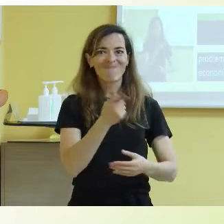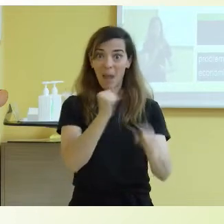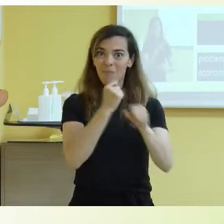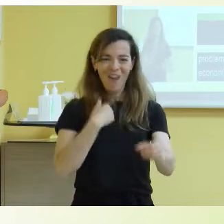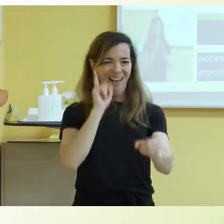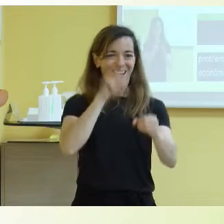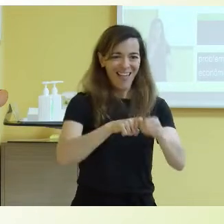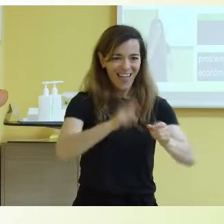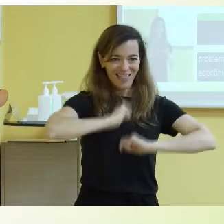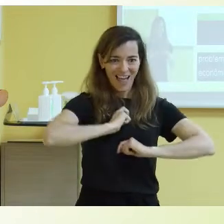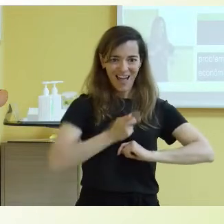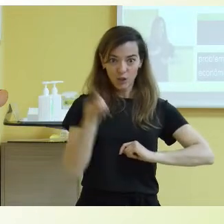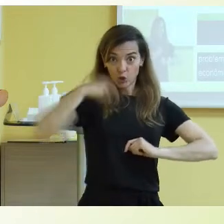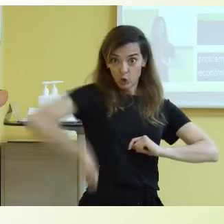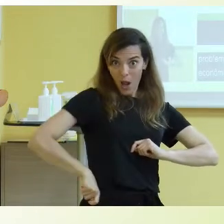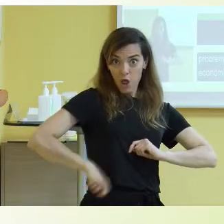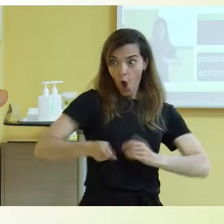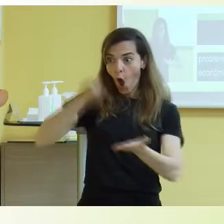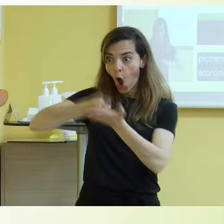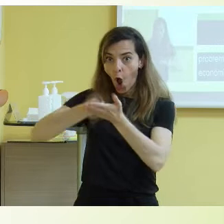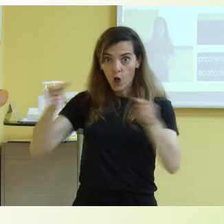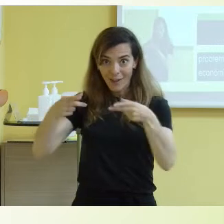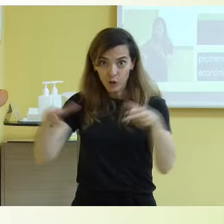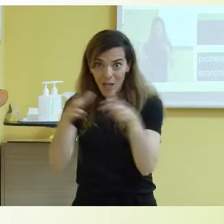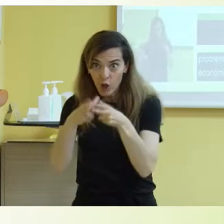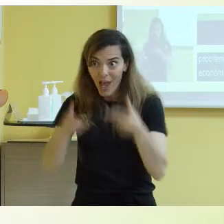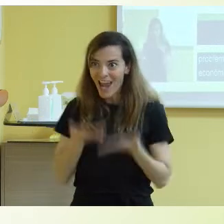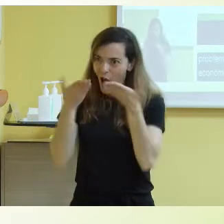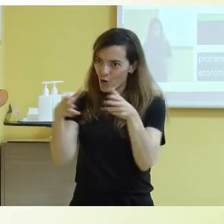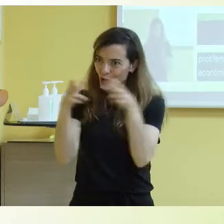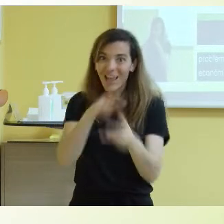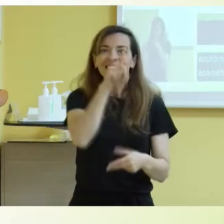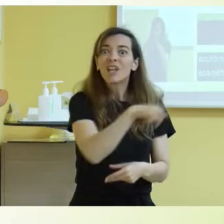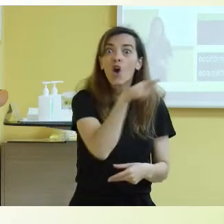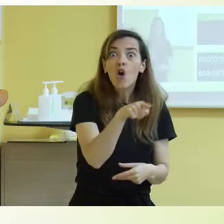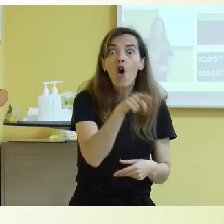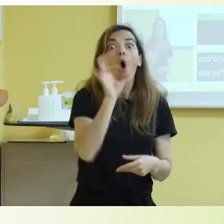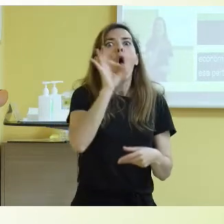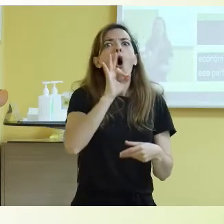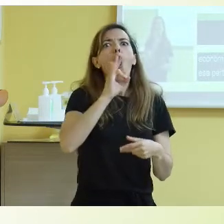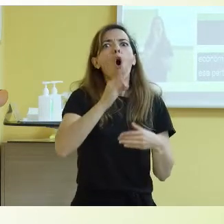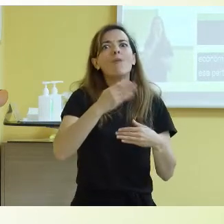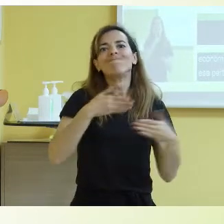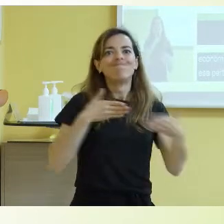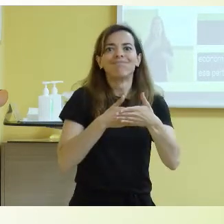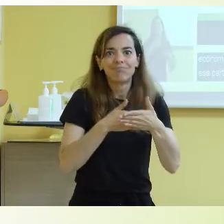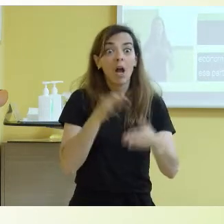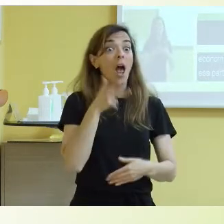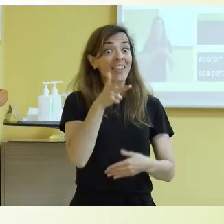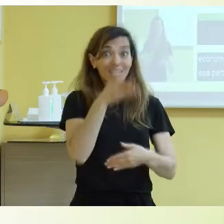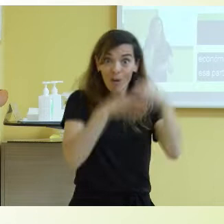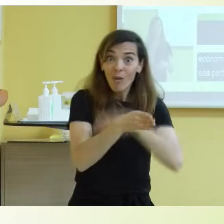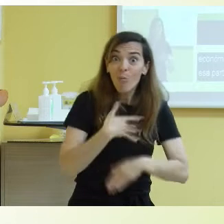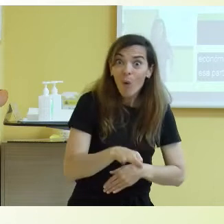me produce un salario, con lo cual cotizo, con lo cual contribuyo a la sociedad o no, o todo eso está vetado para mí, el acceso a ciertos derechos,